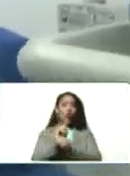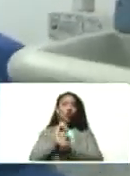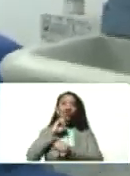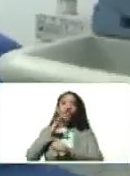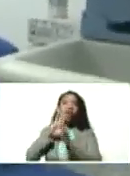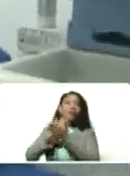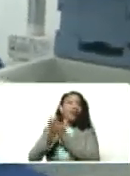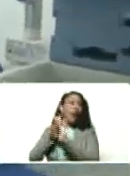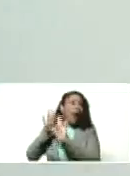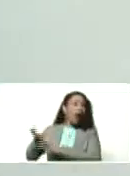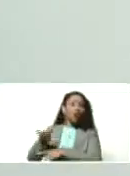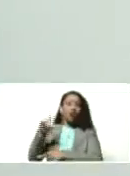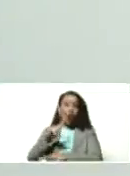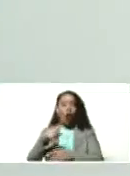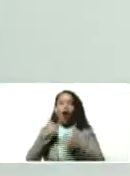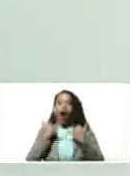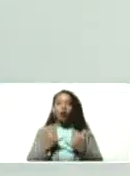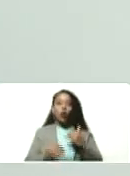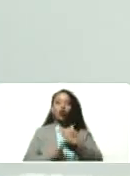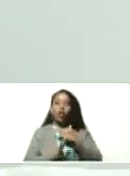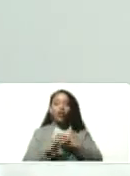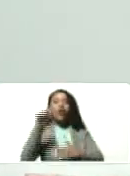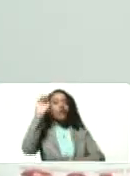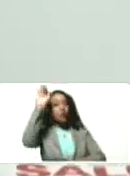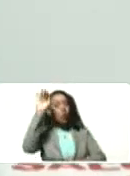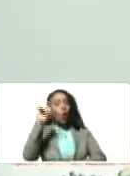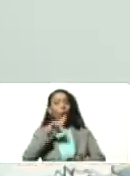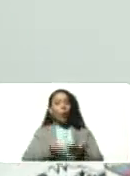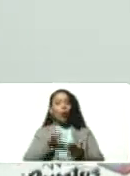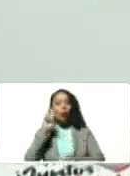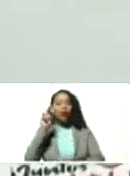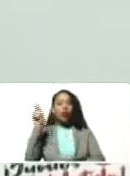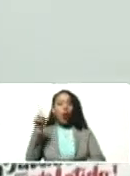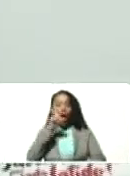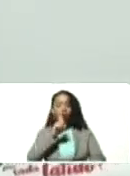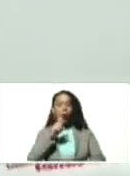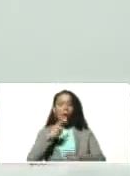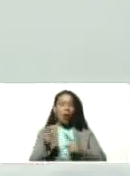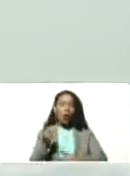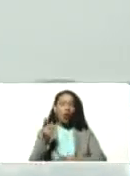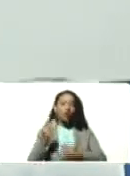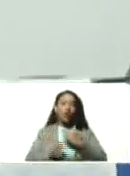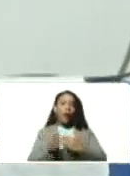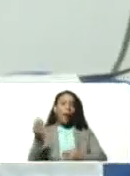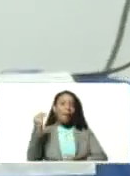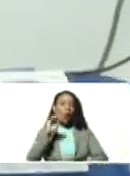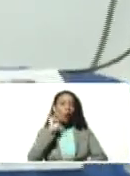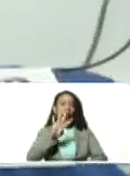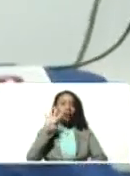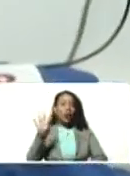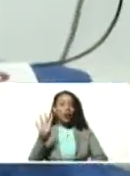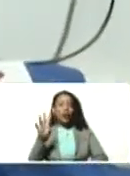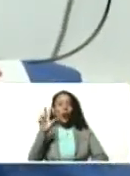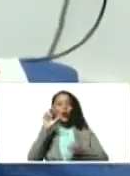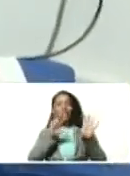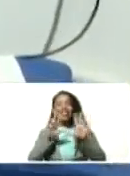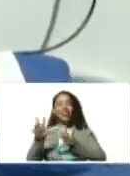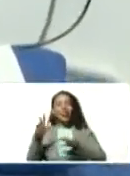presente y sea futuro. Creo que cumplimos 22 años, pero habrá muchos más. 44, 88 y por ahí para